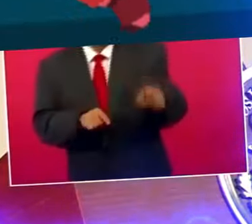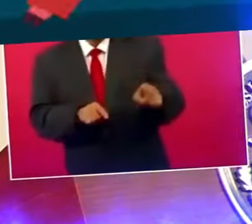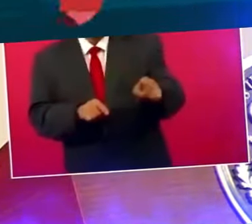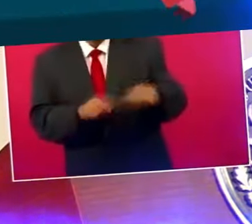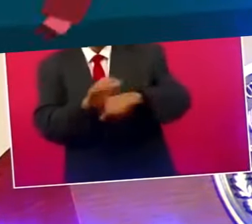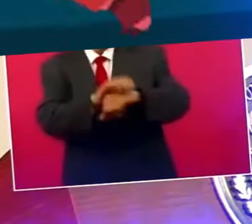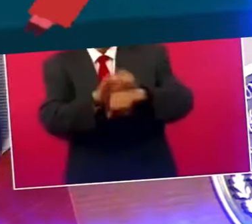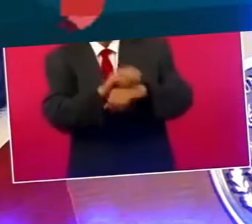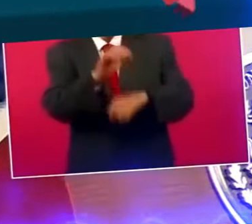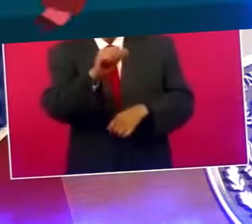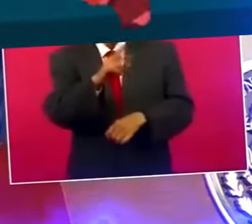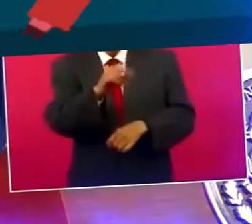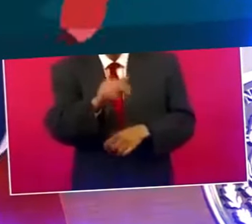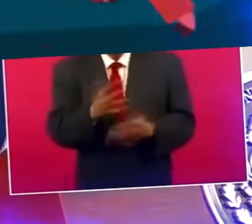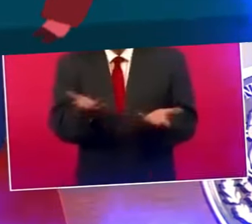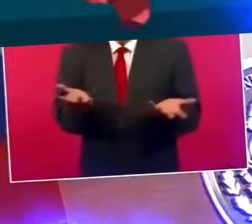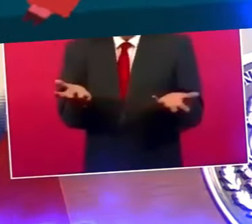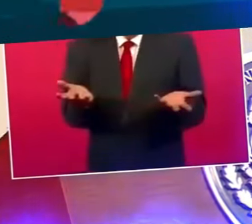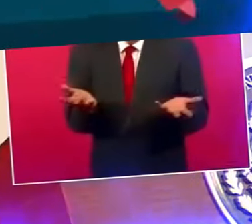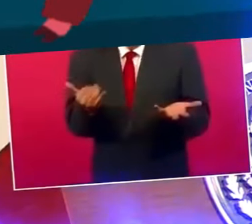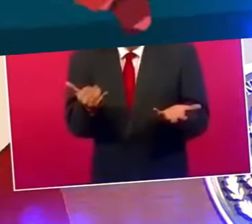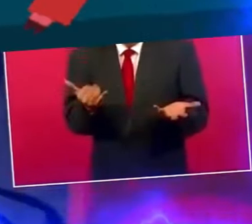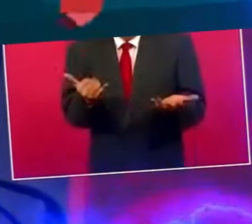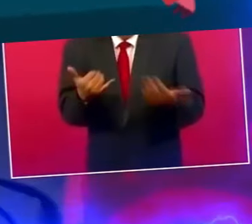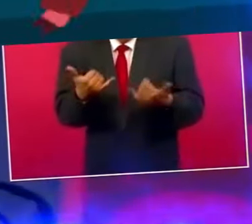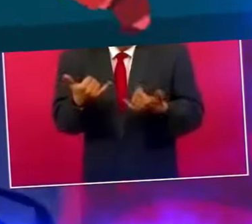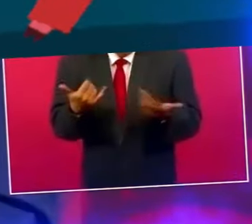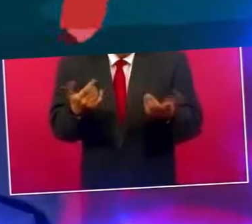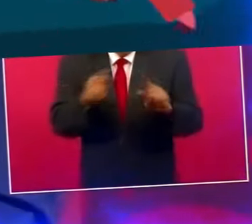Andrés, ¿no? Y